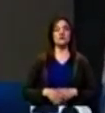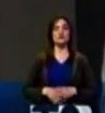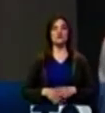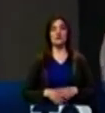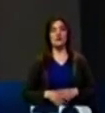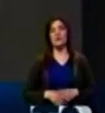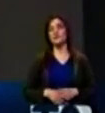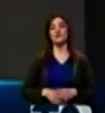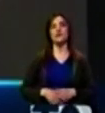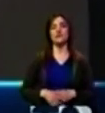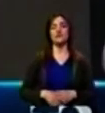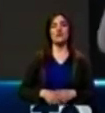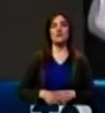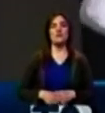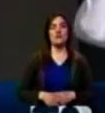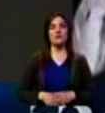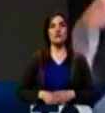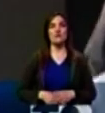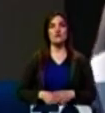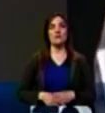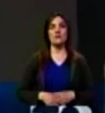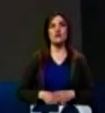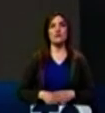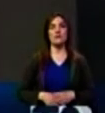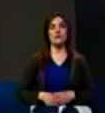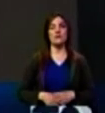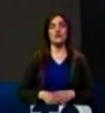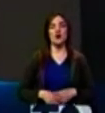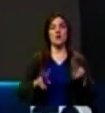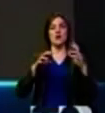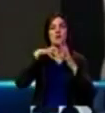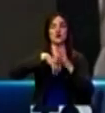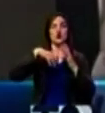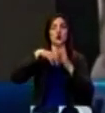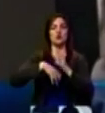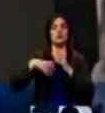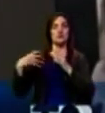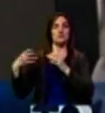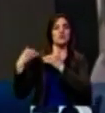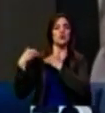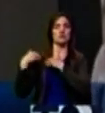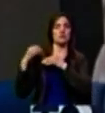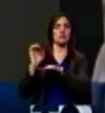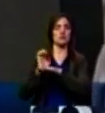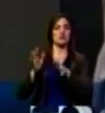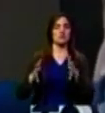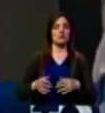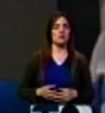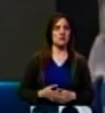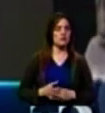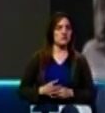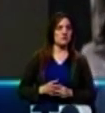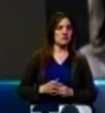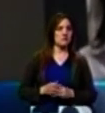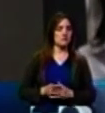demostrar que a través de la minería responsable, los ecuatorianos se beneficiarán del potencial